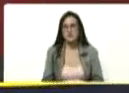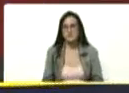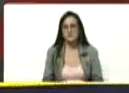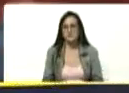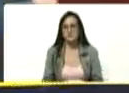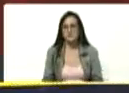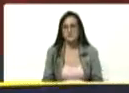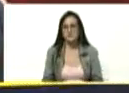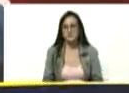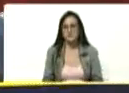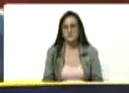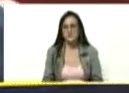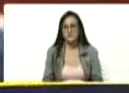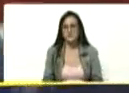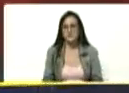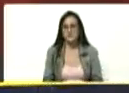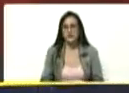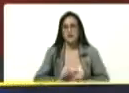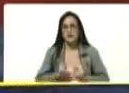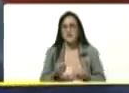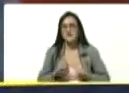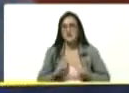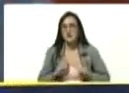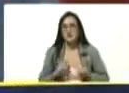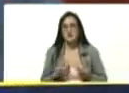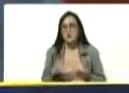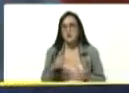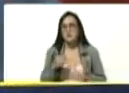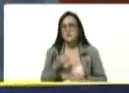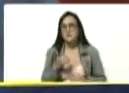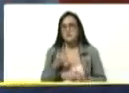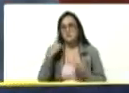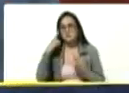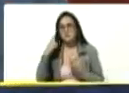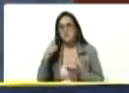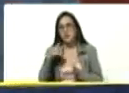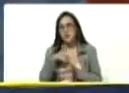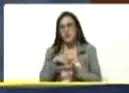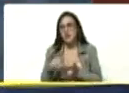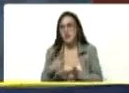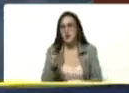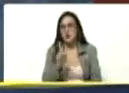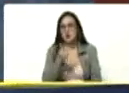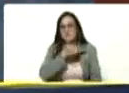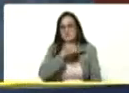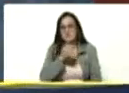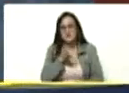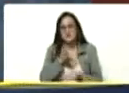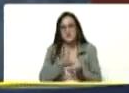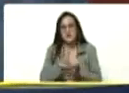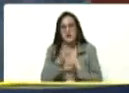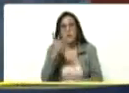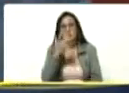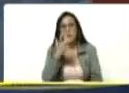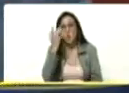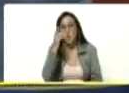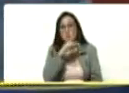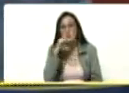que entregar la vida, pero jamás rendirse ante el Imperio Yanqui. Y el 4 de